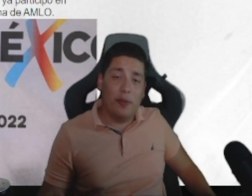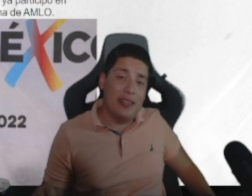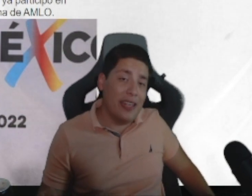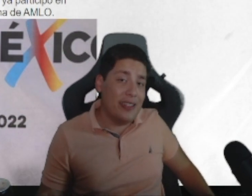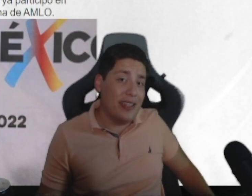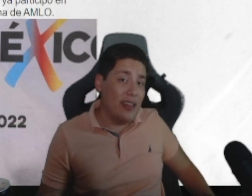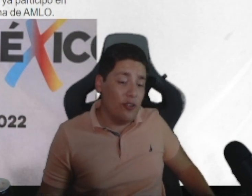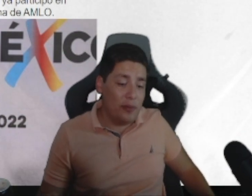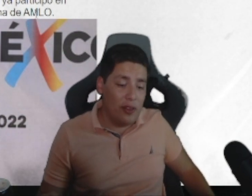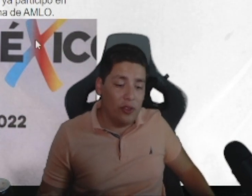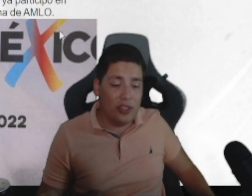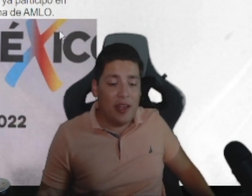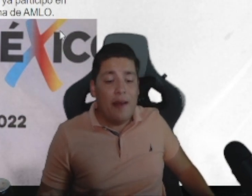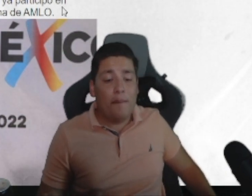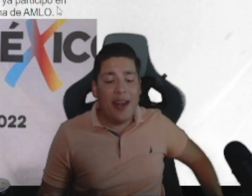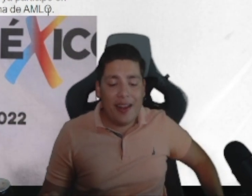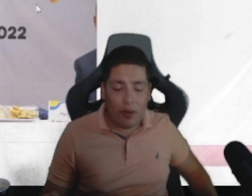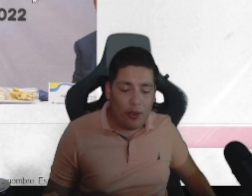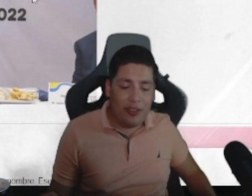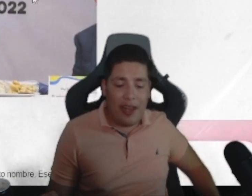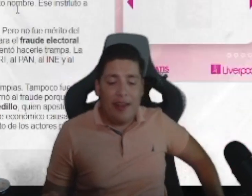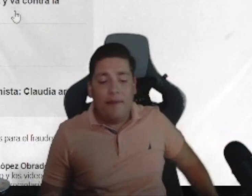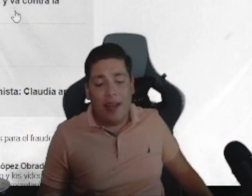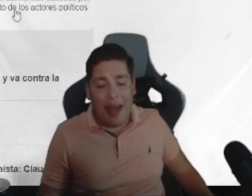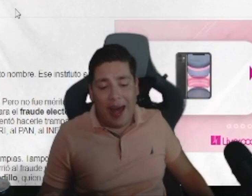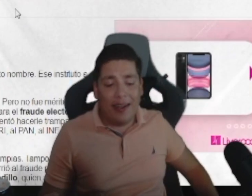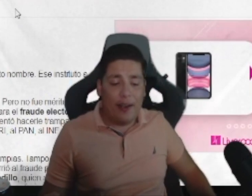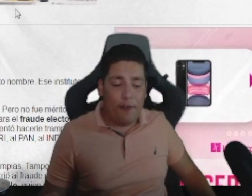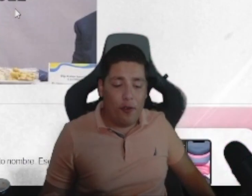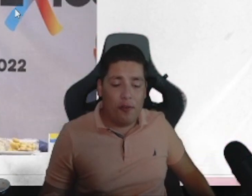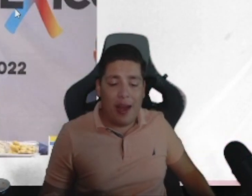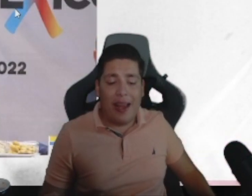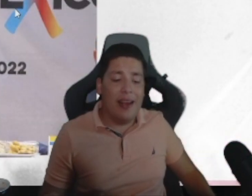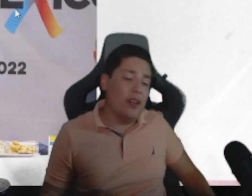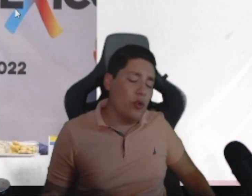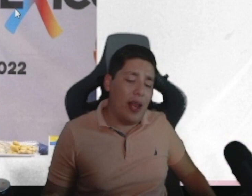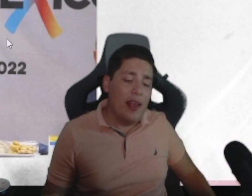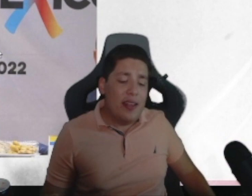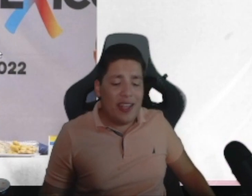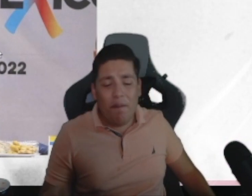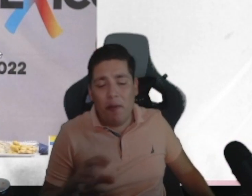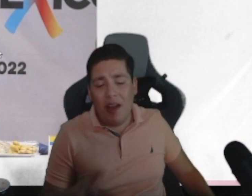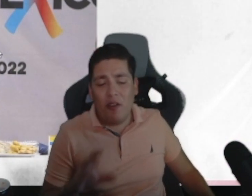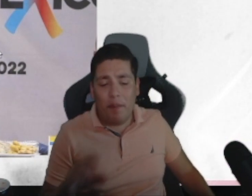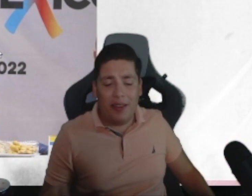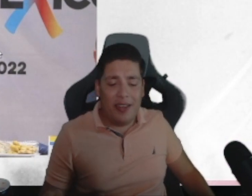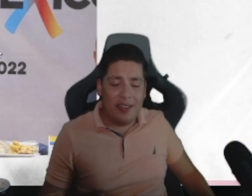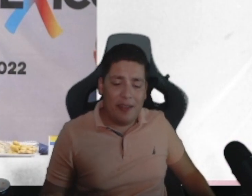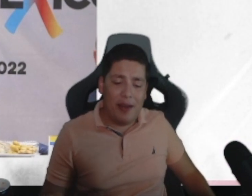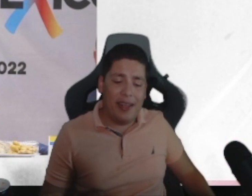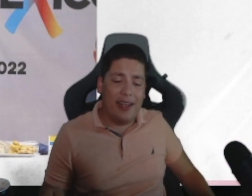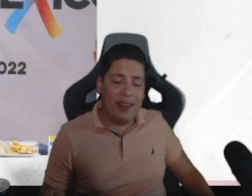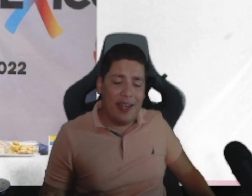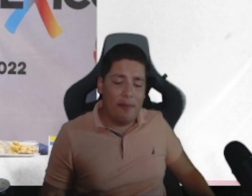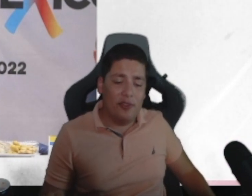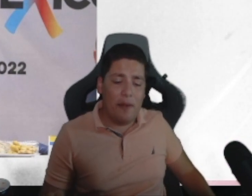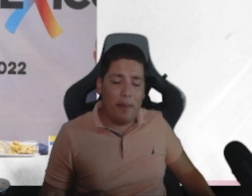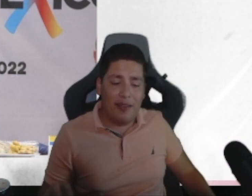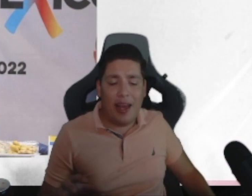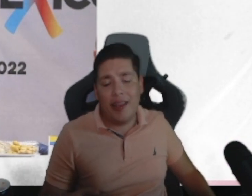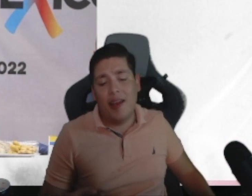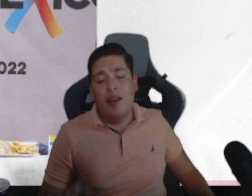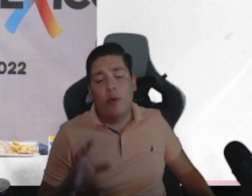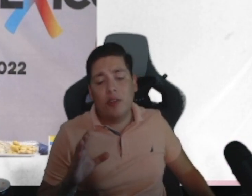del 2006 y del 2012 van en contra de la reforma electoral. Siempre voy a compartir esta imagen que tenemos